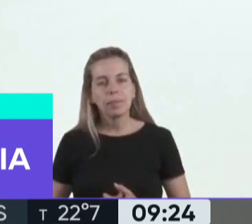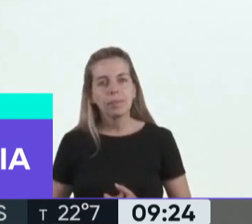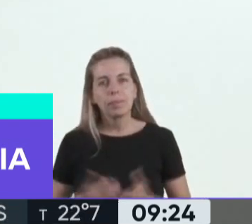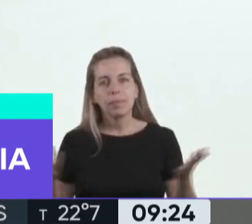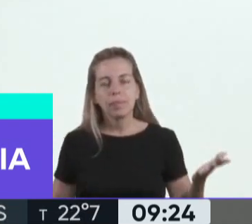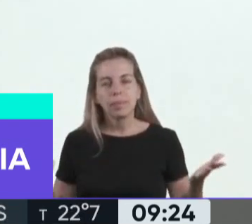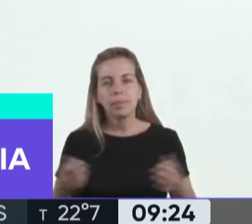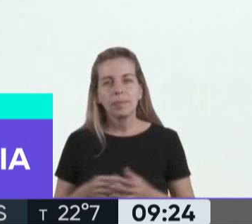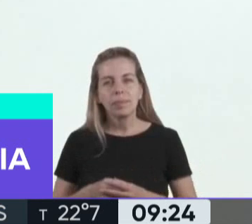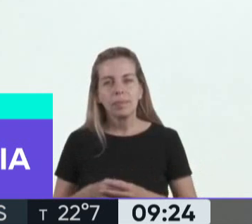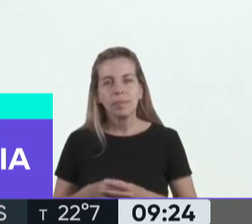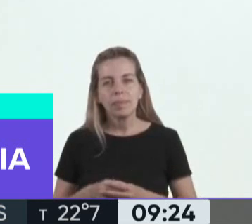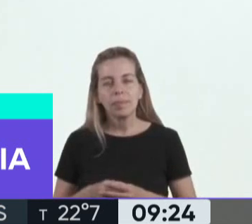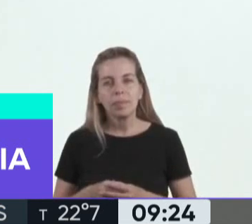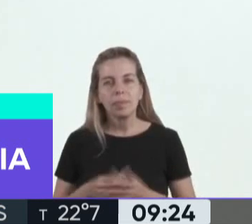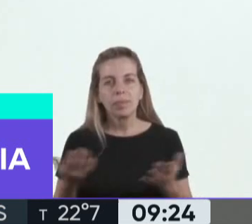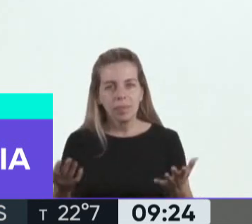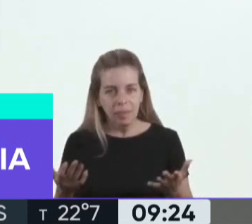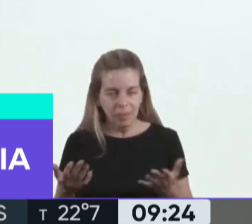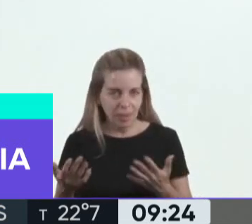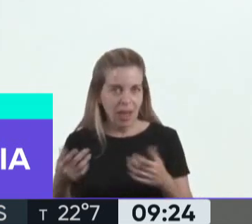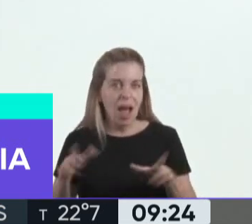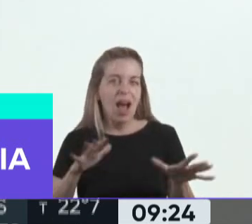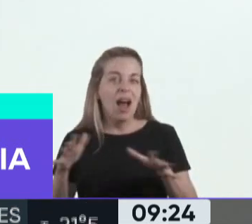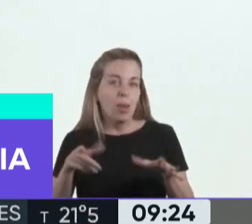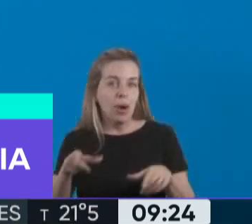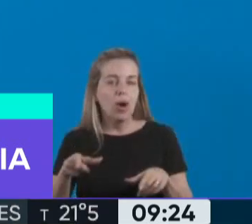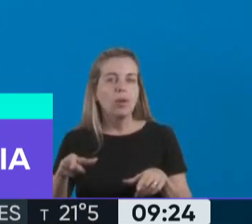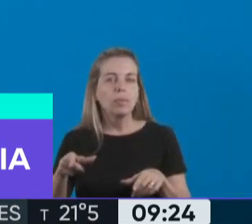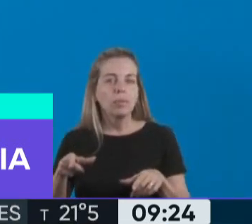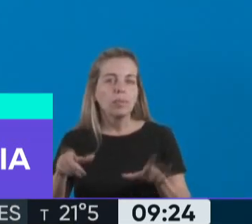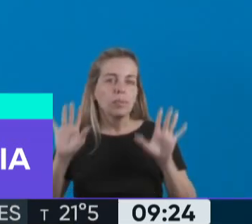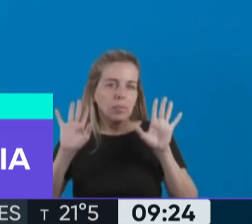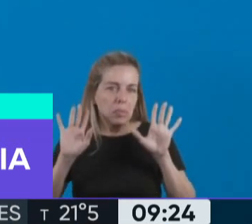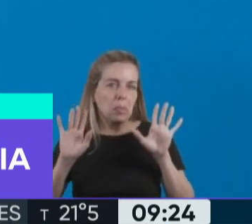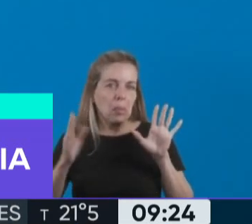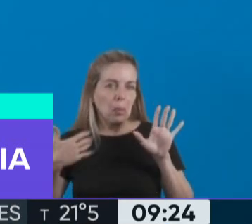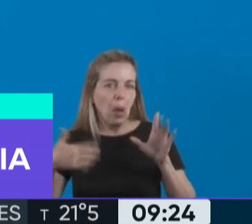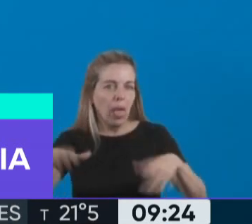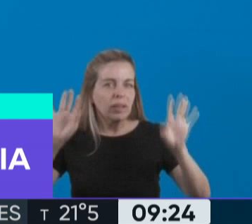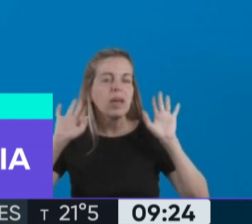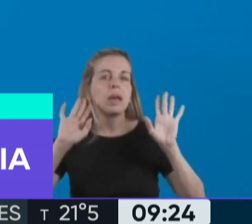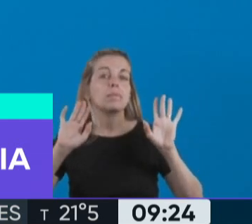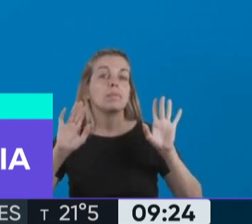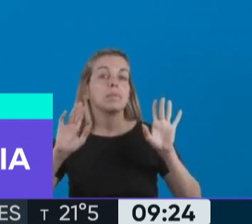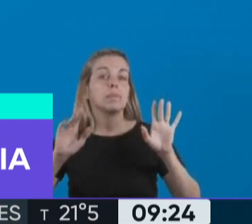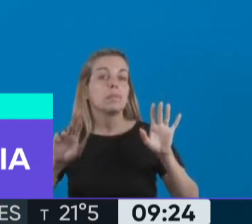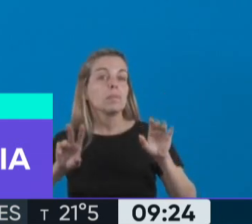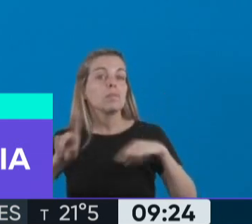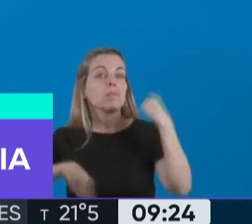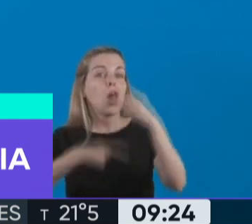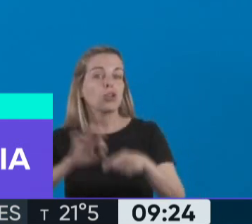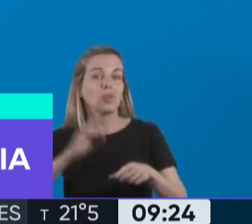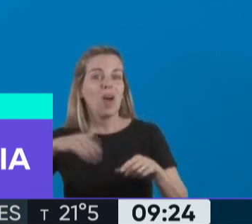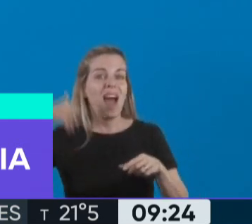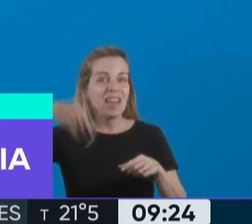pronostique una, digamos, es probable la llegada de una nueva ola de contagios.